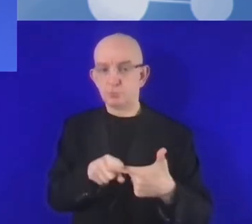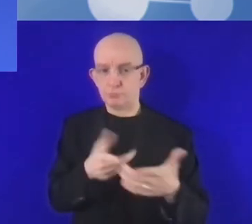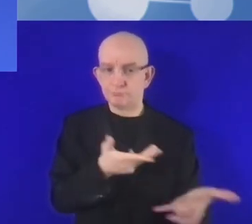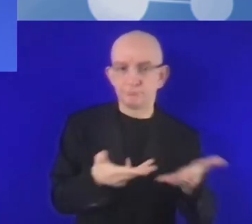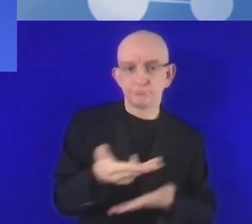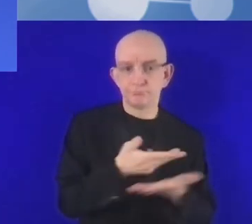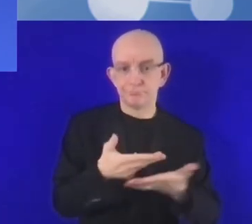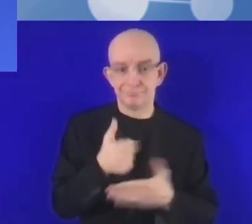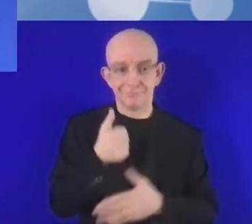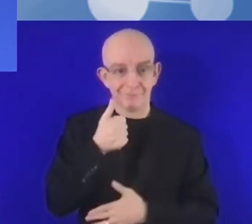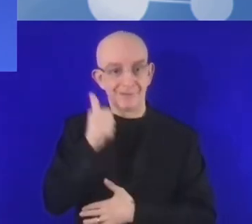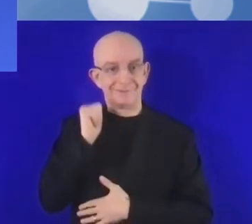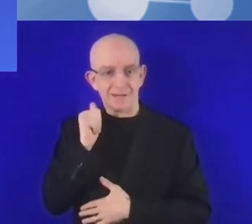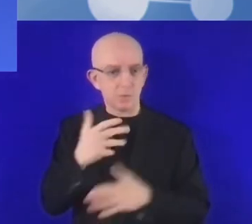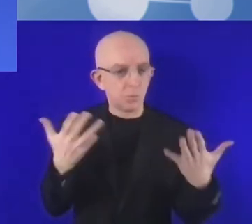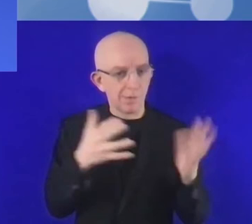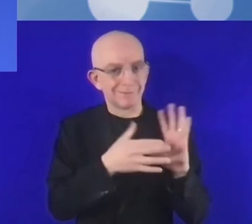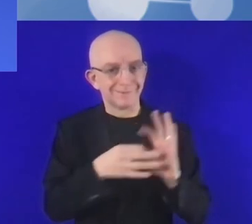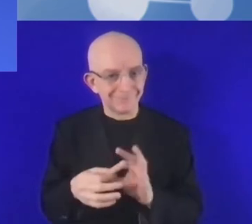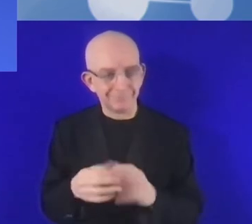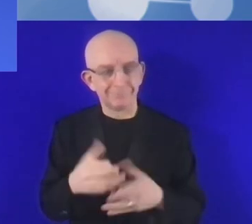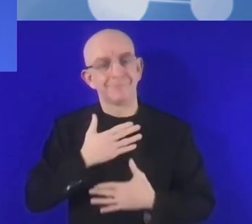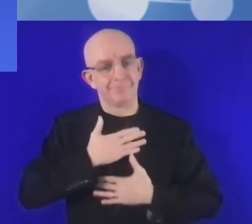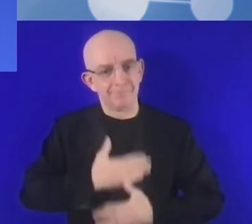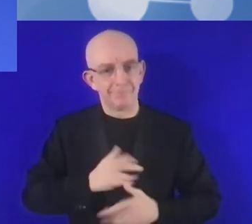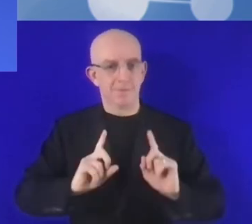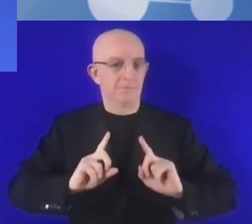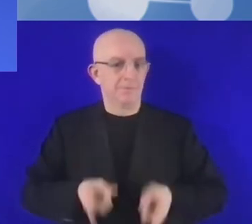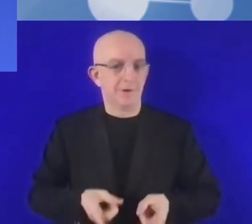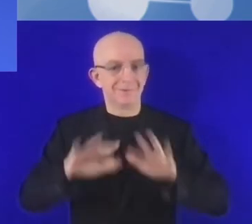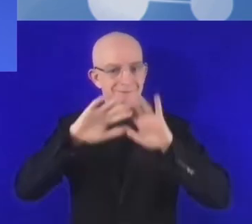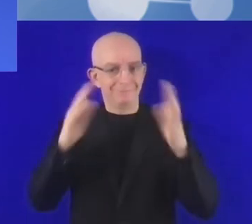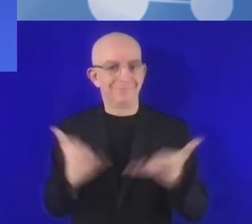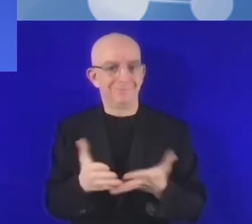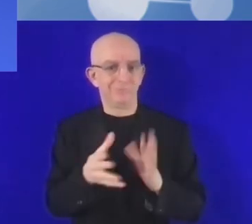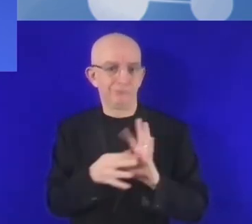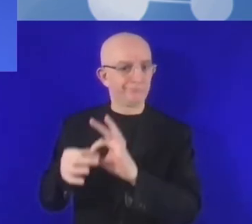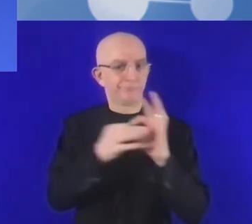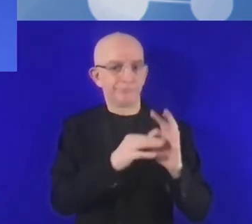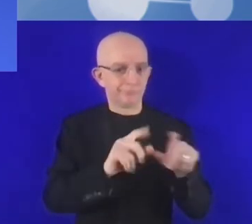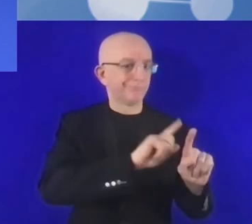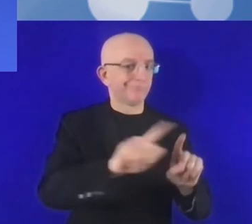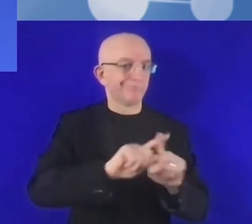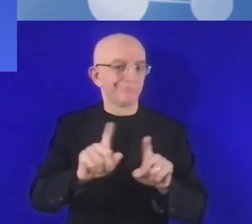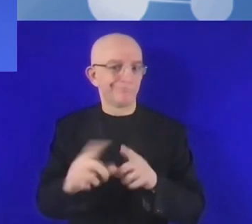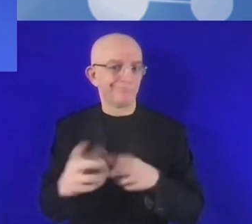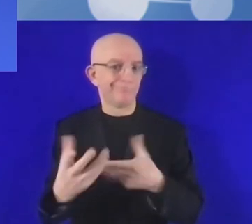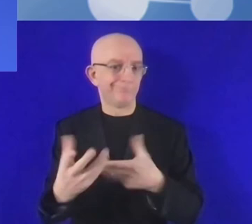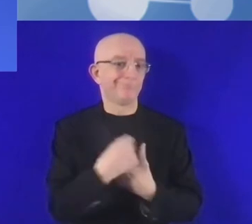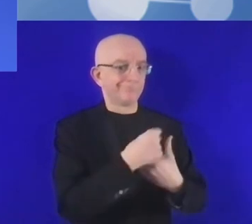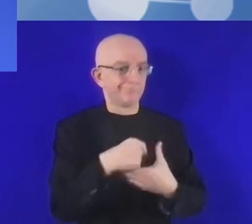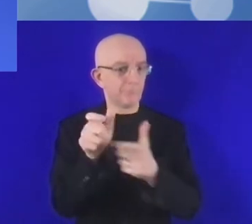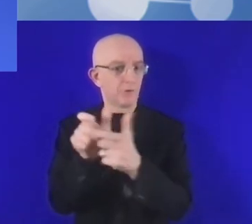cooperación internacional de todas las partes interesadas, los gobiernos, el sector privado, la